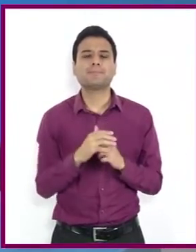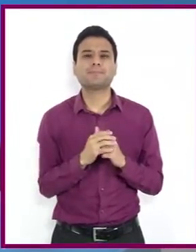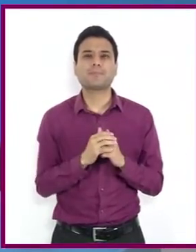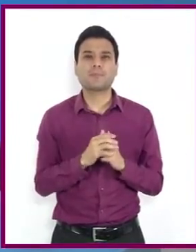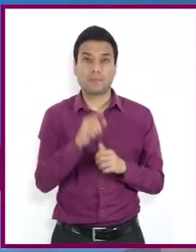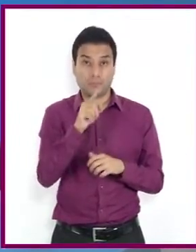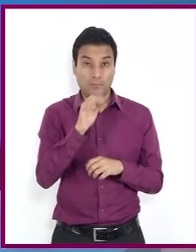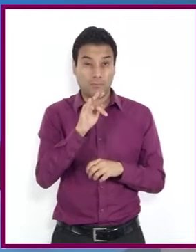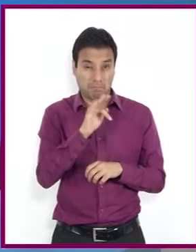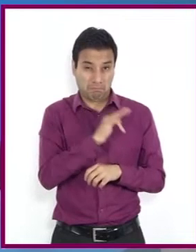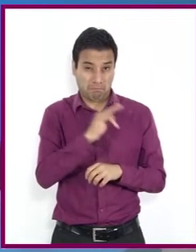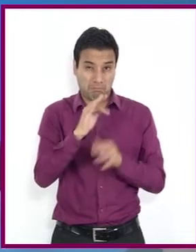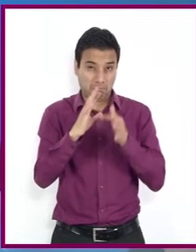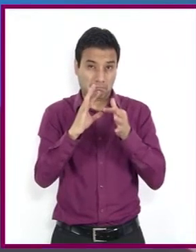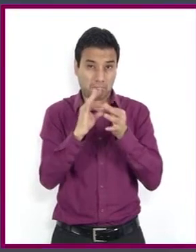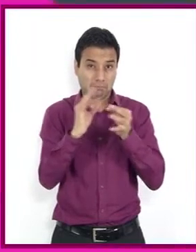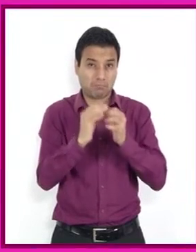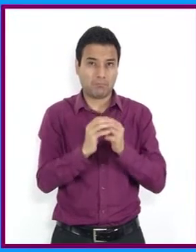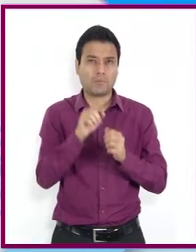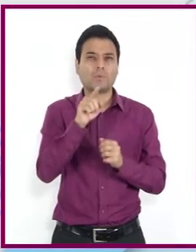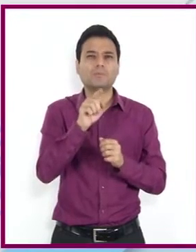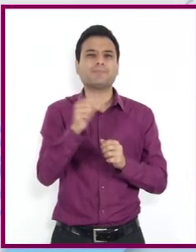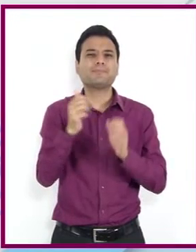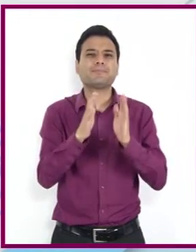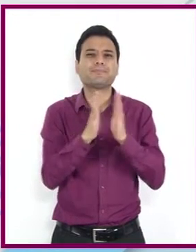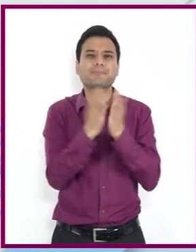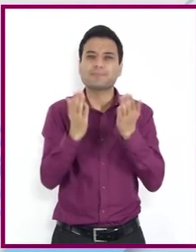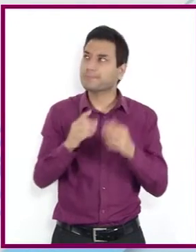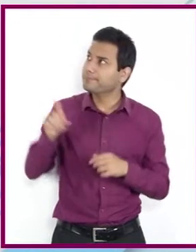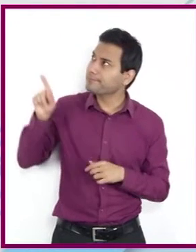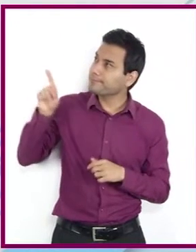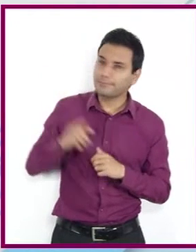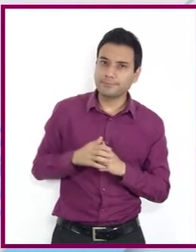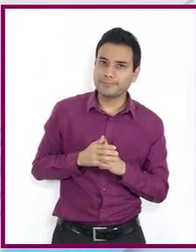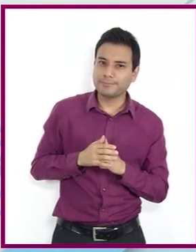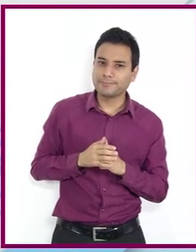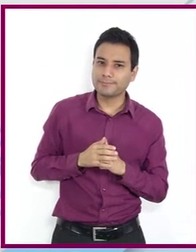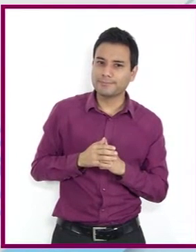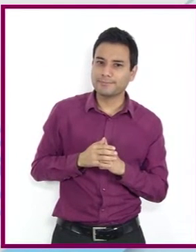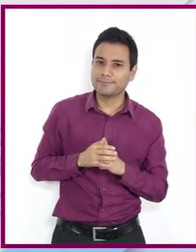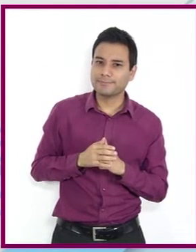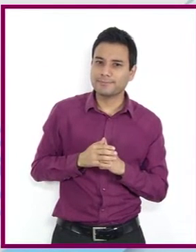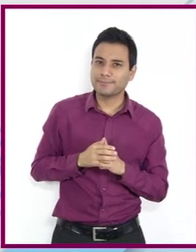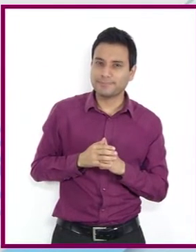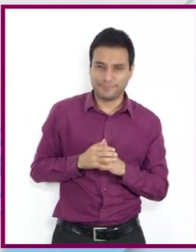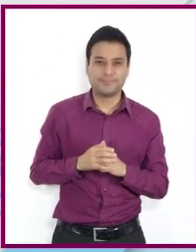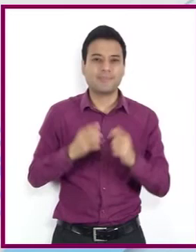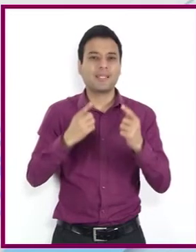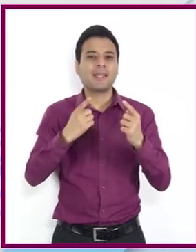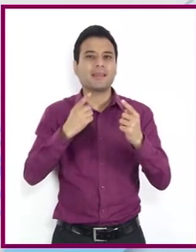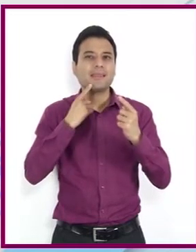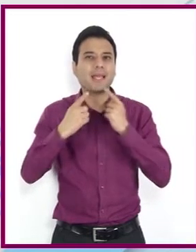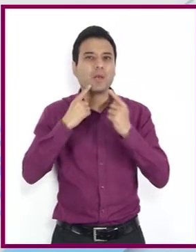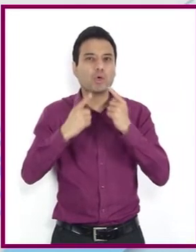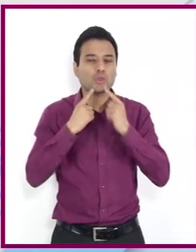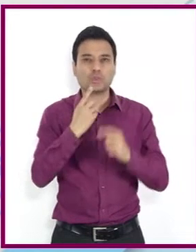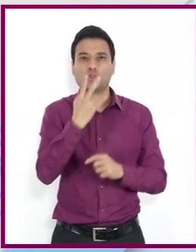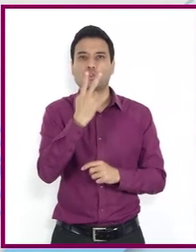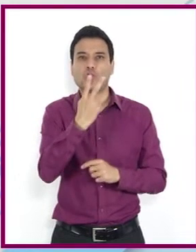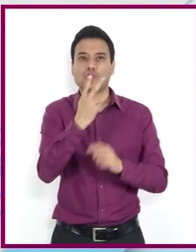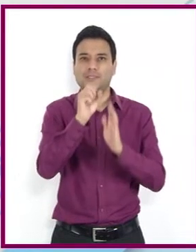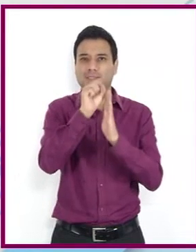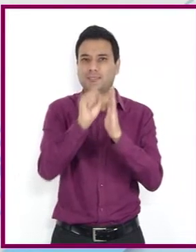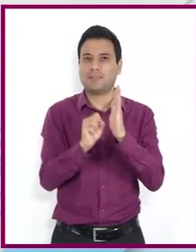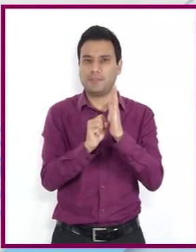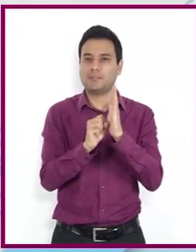¿puede contarnos sobre su siguiente obra llamada Diálogos sobre los dos máximos sistemas del mundo?